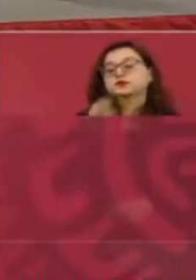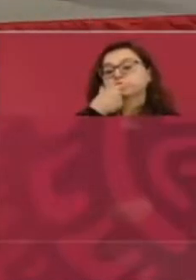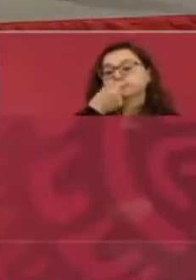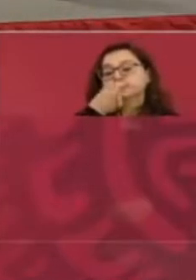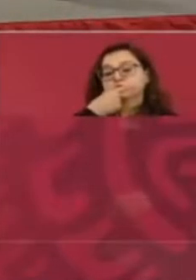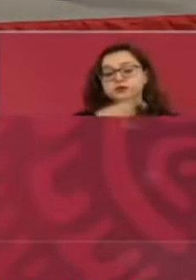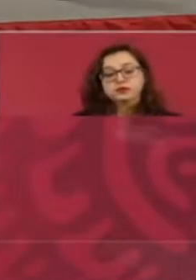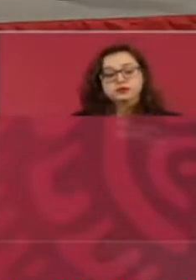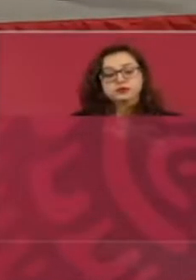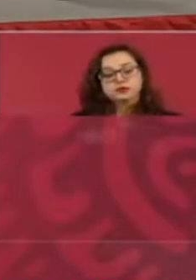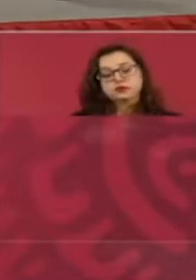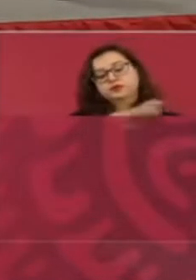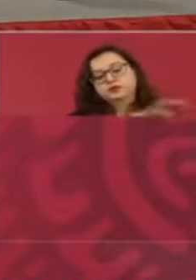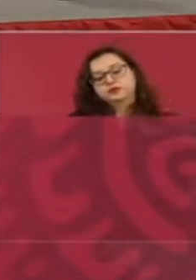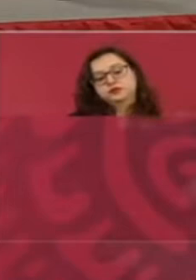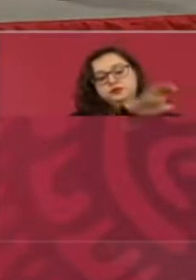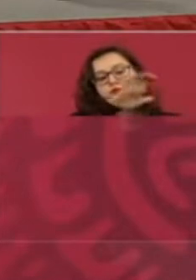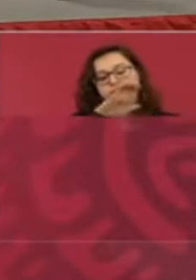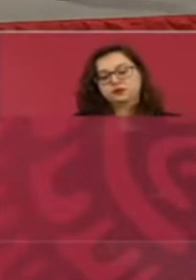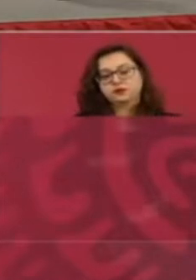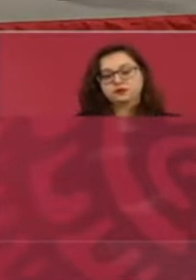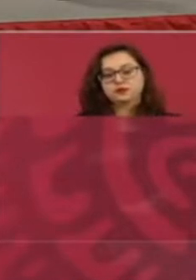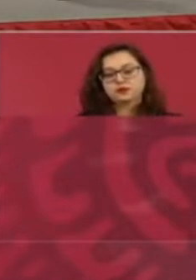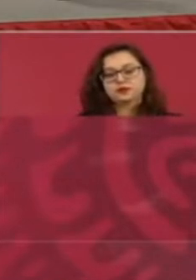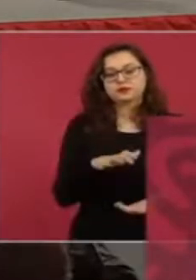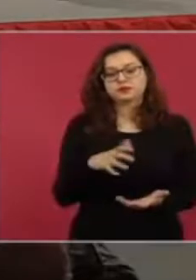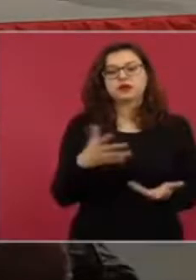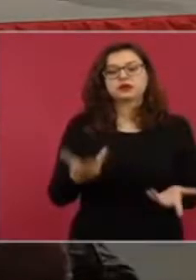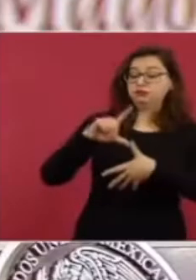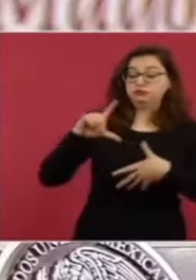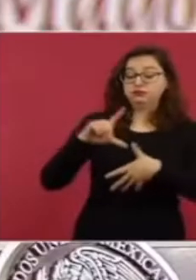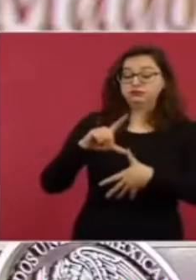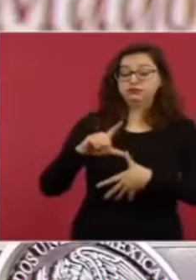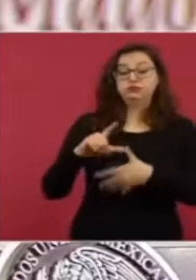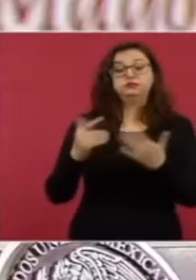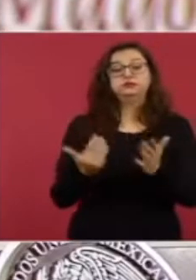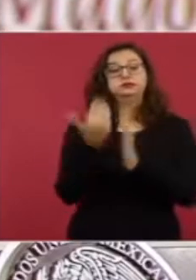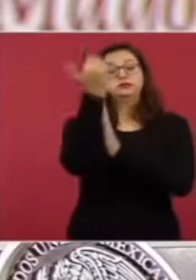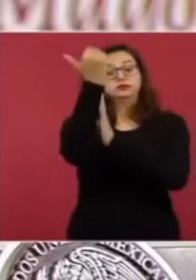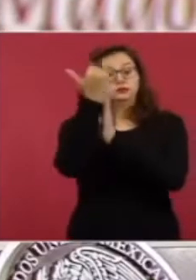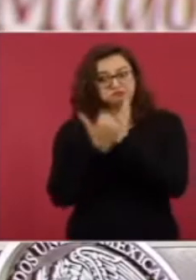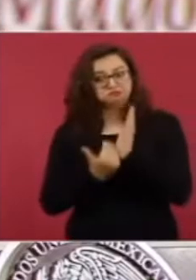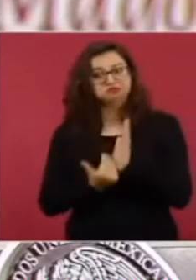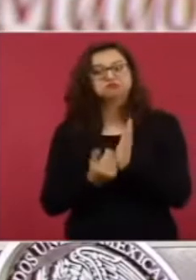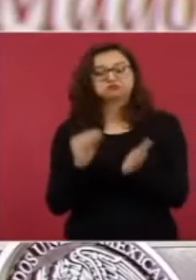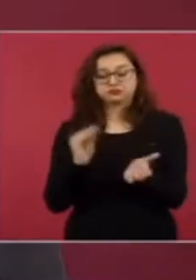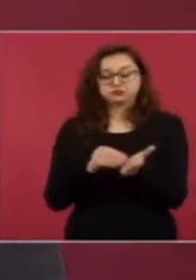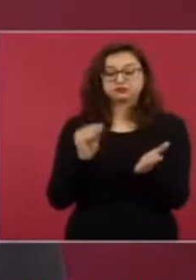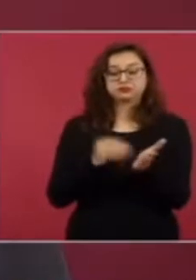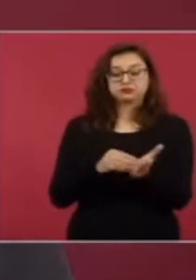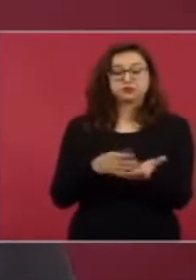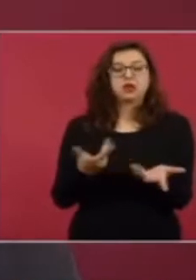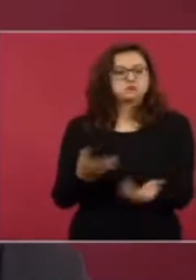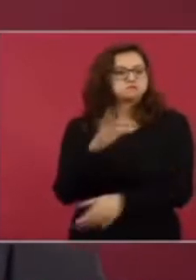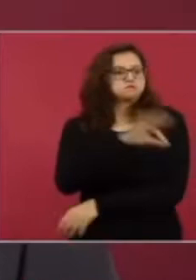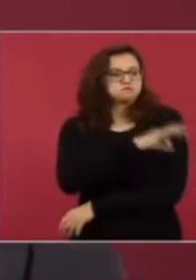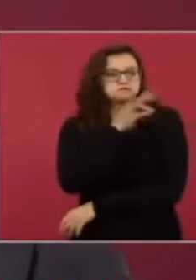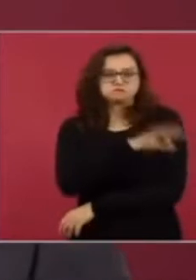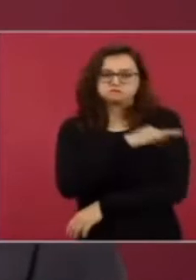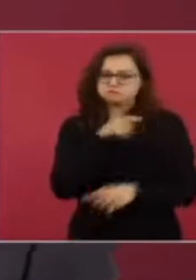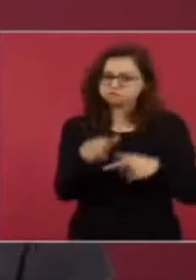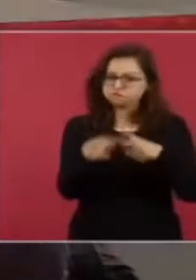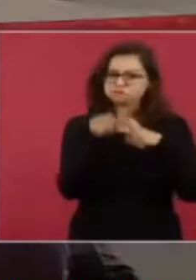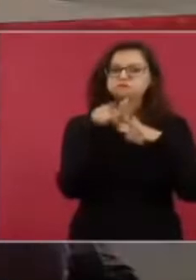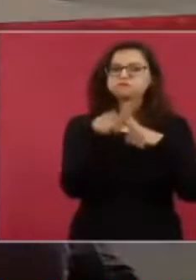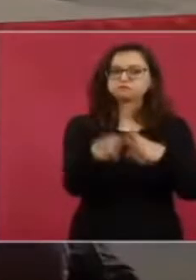El secretario de Salud, Jorge Alcocer, y el subsecretario del ramo, Hugo López-Gatell, rindieron el informe semanal sobre el estatus